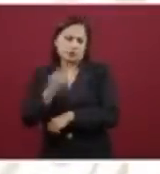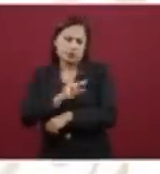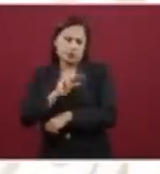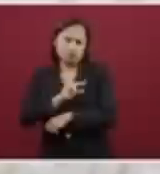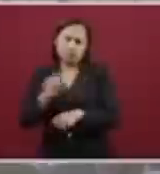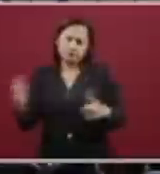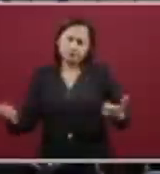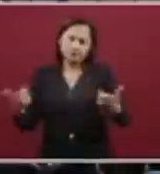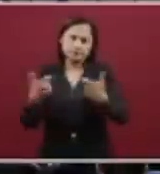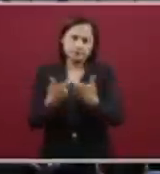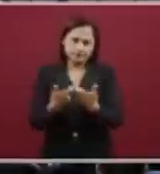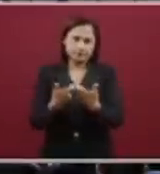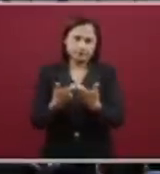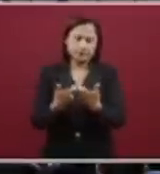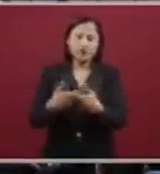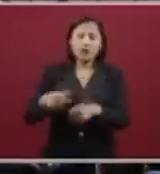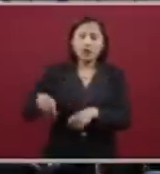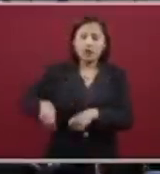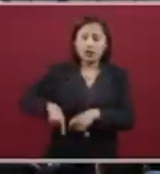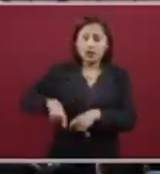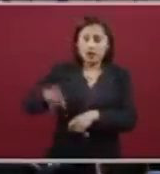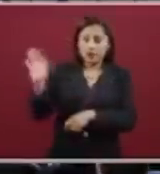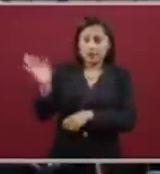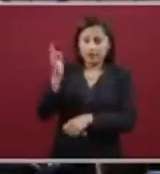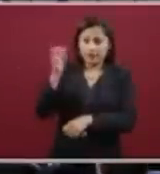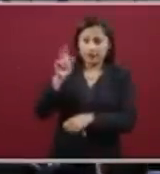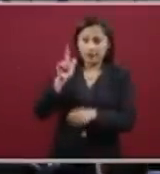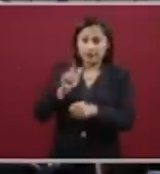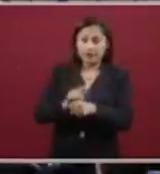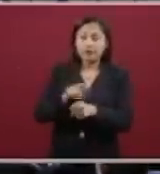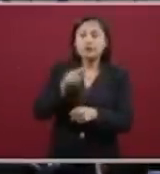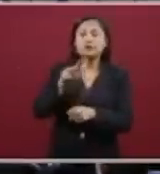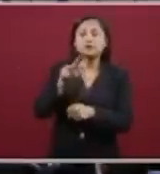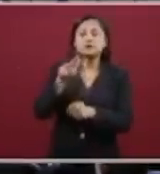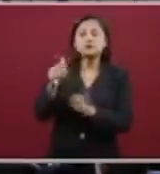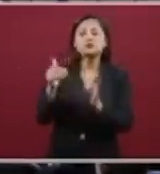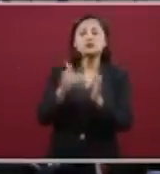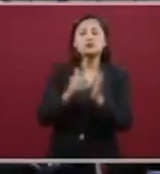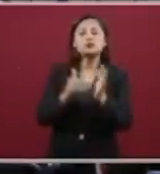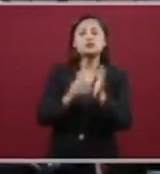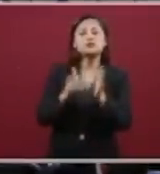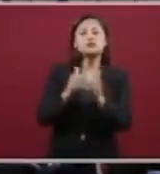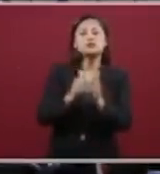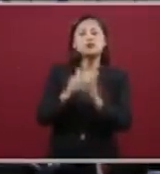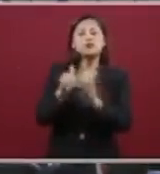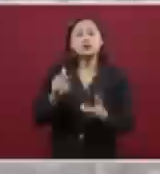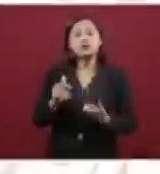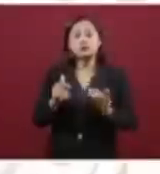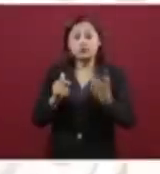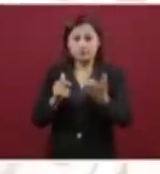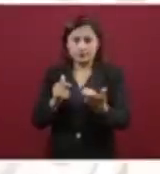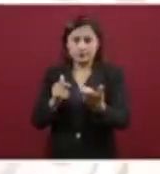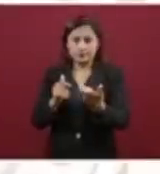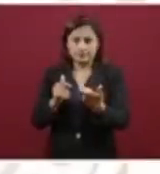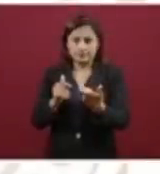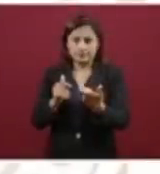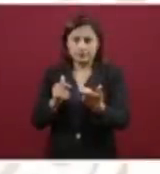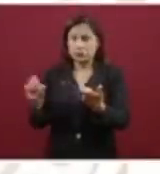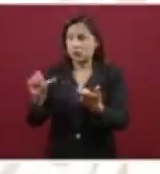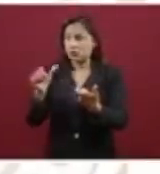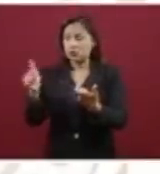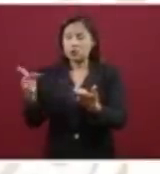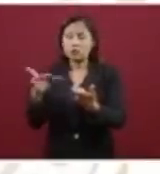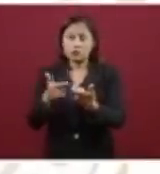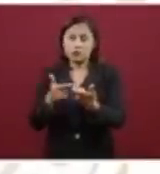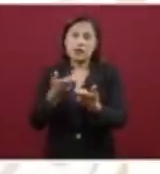fueron sólo de 18 mil millones de pesos por lo que se modificó y modificó el programa de